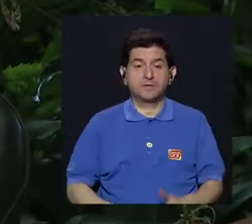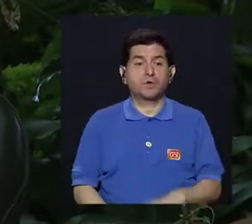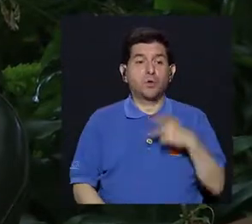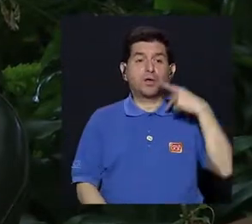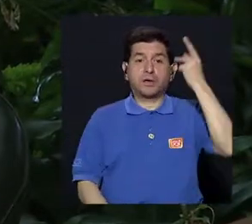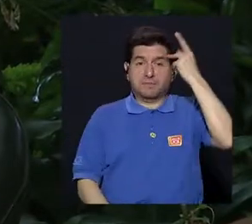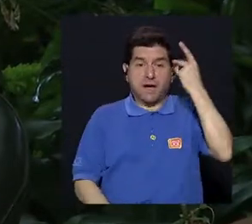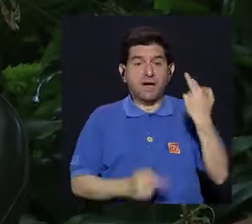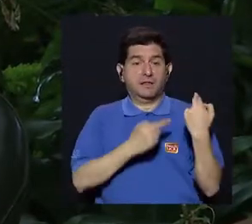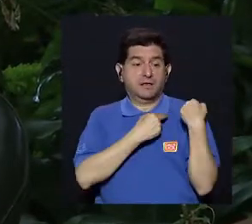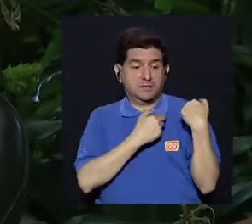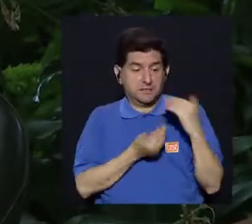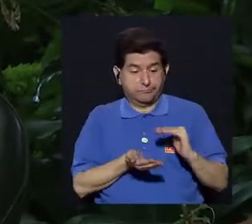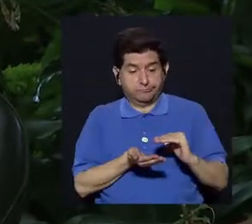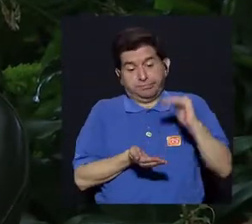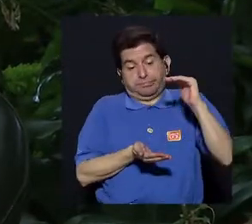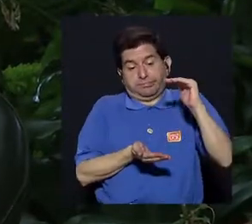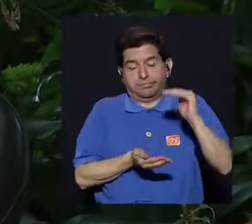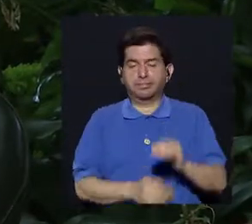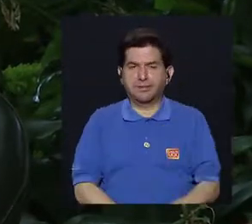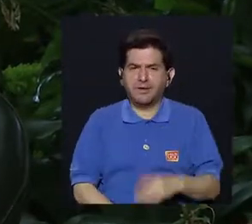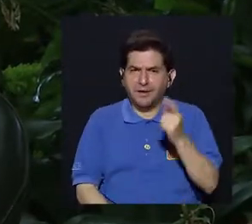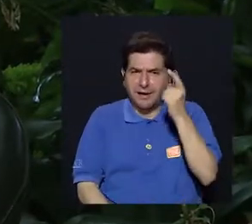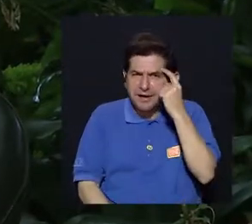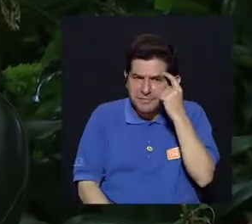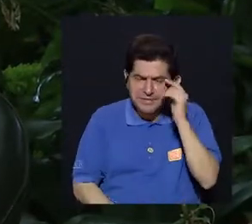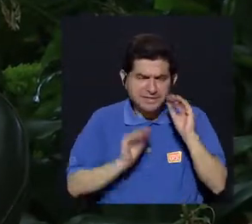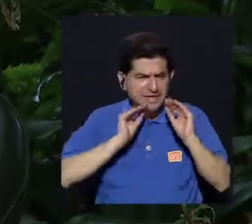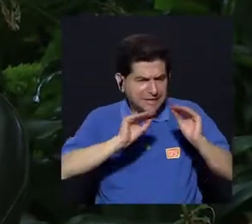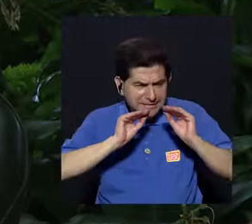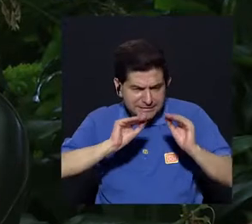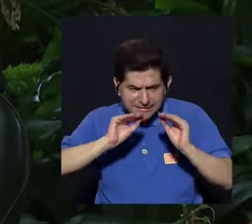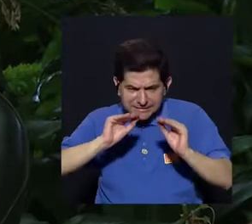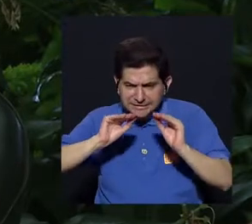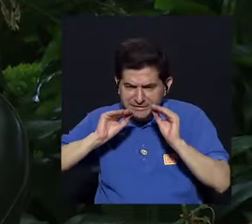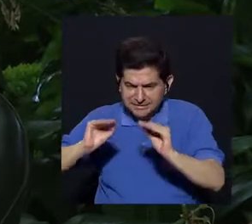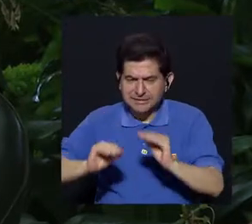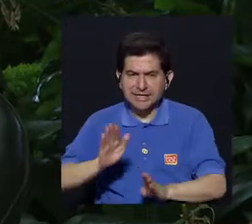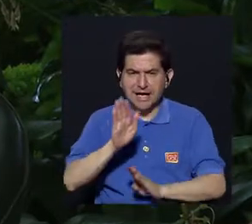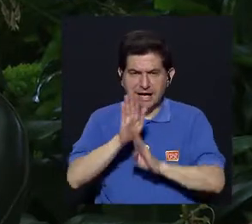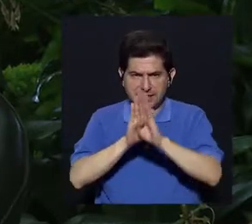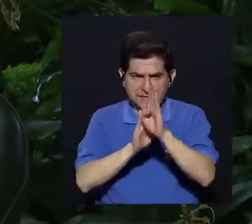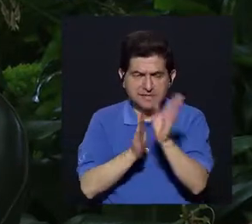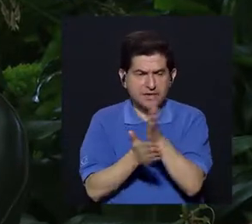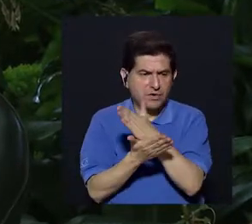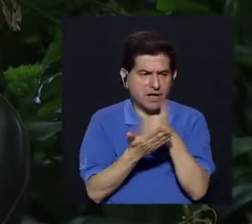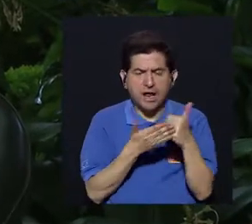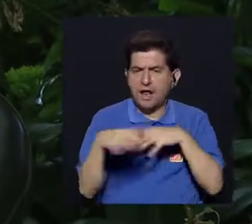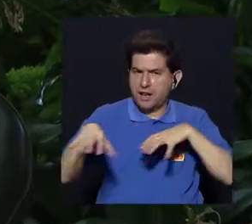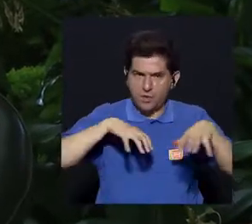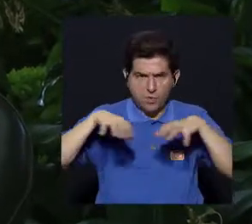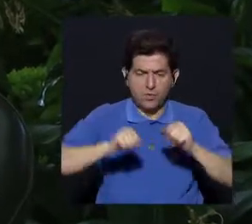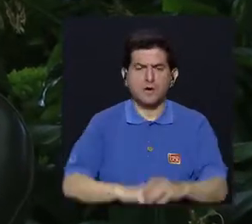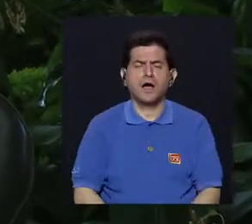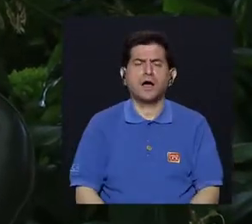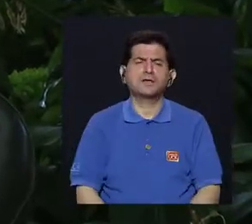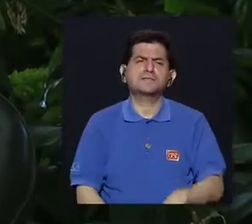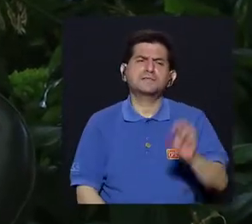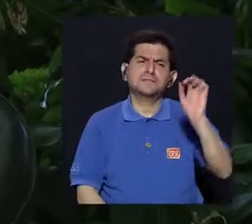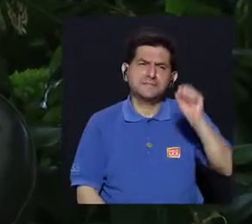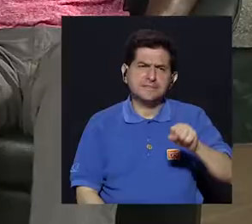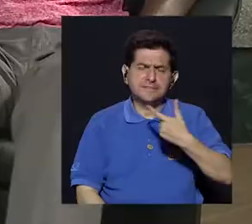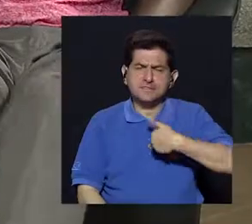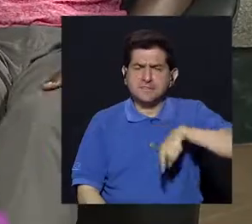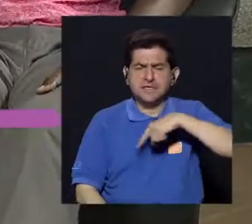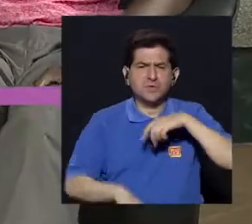y esto les otorga a los padres mayor responsabilidad en poder inculcar en sus hijos el desarrollo de alguna